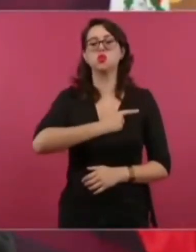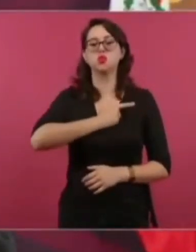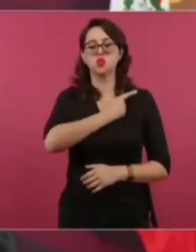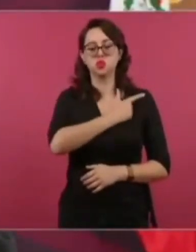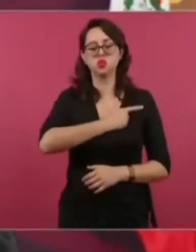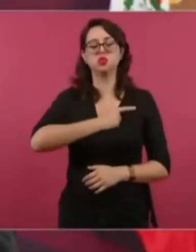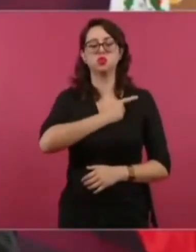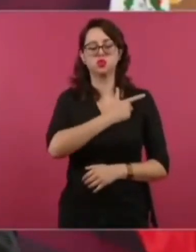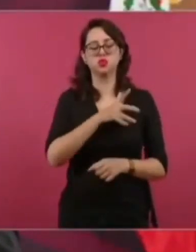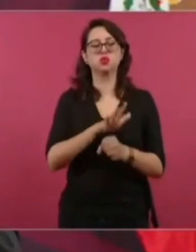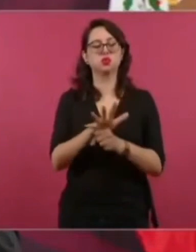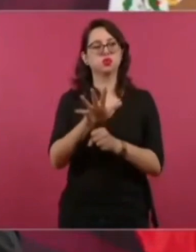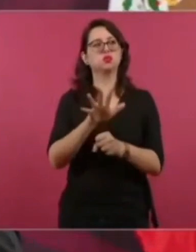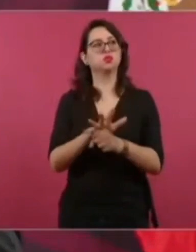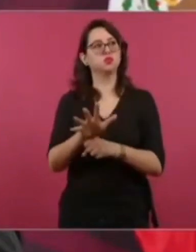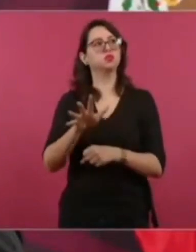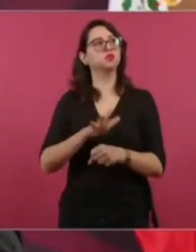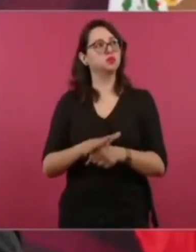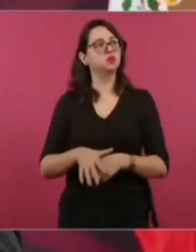Podría decir